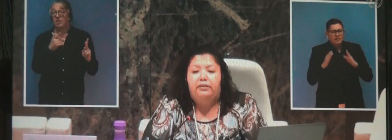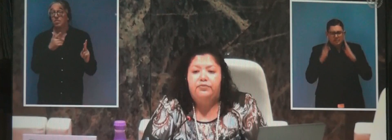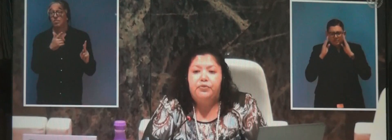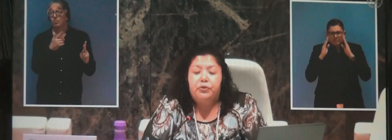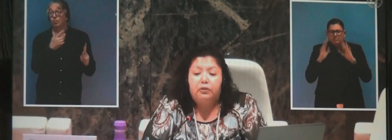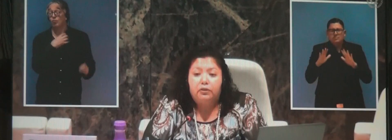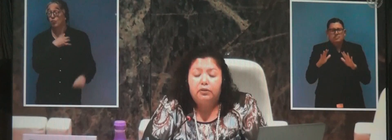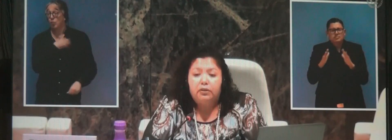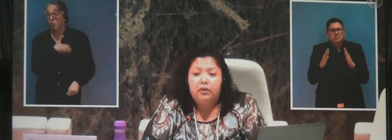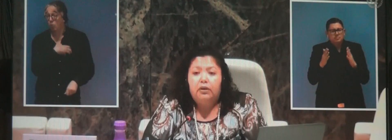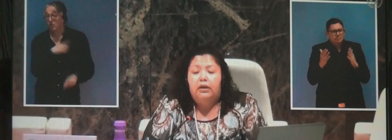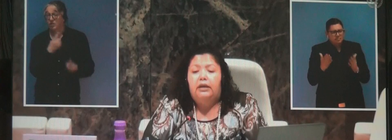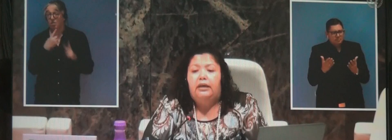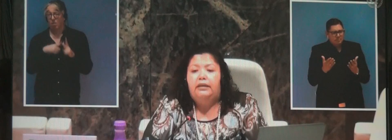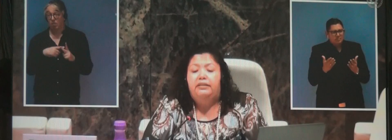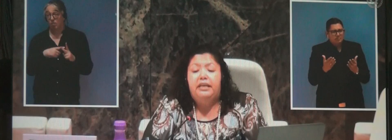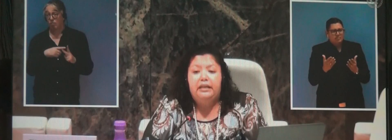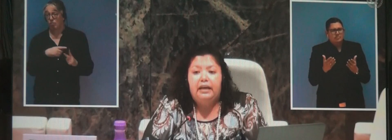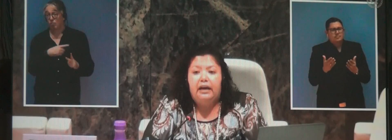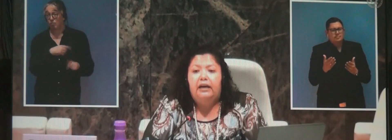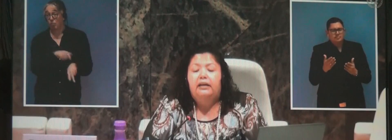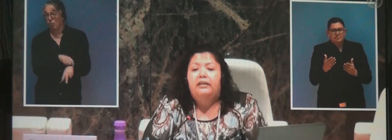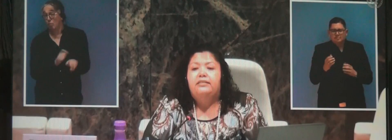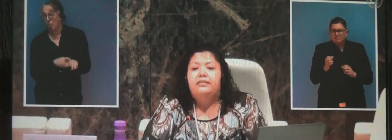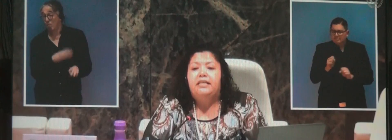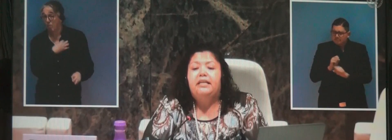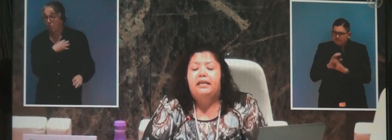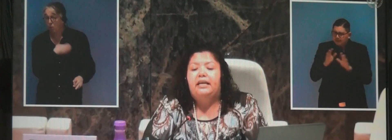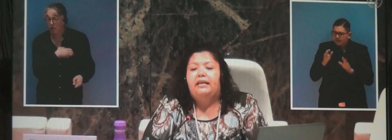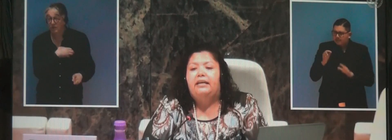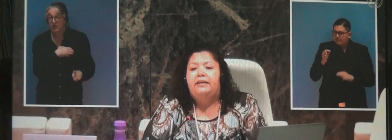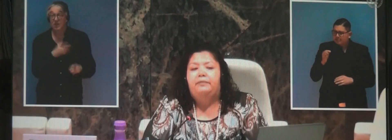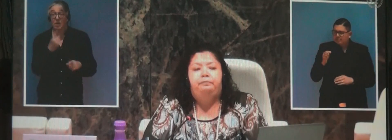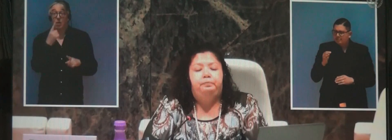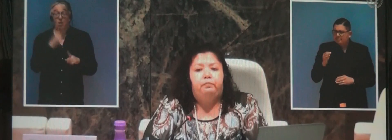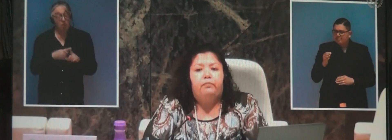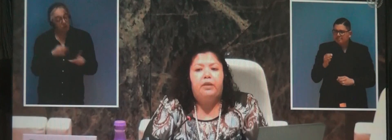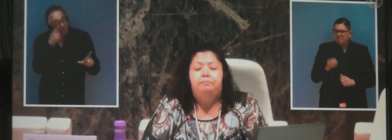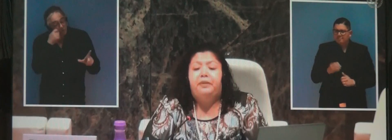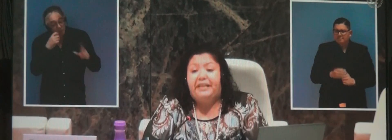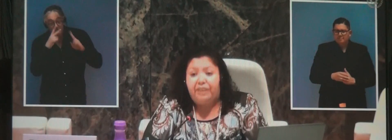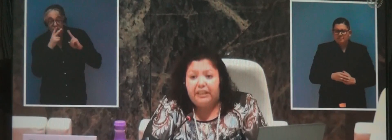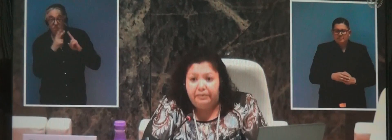una atención digna, sin